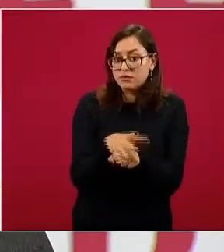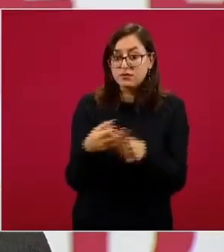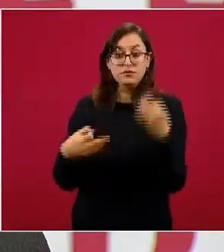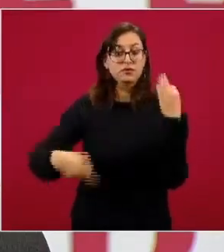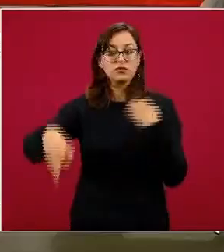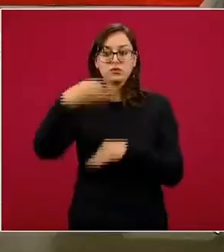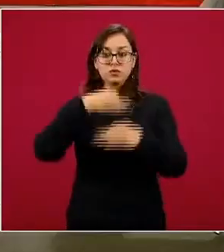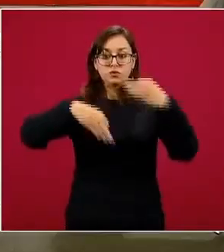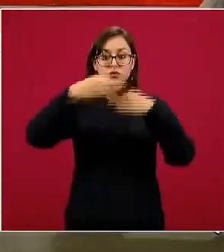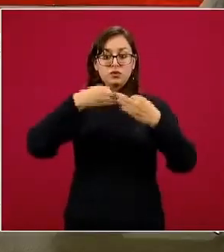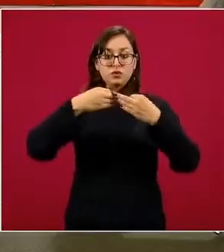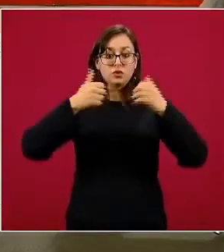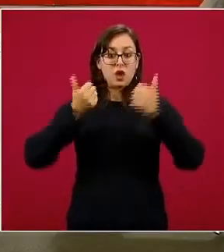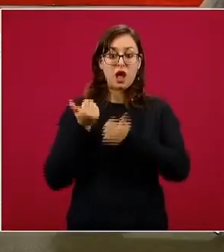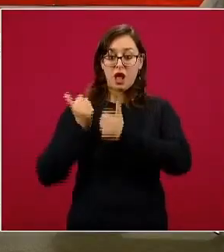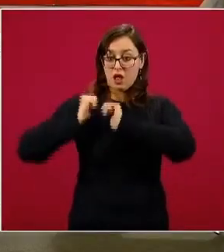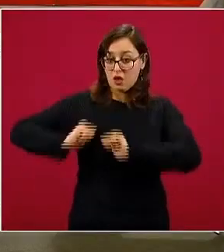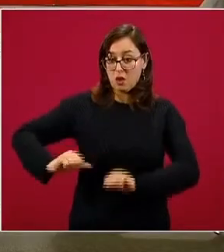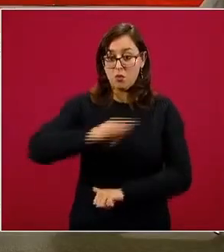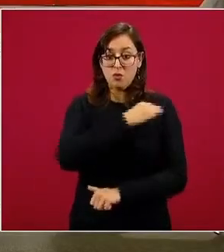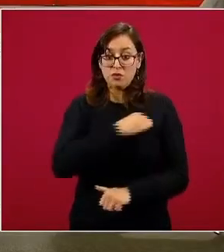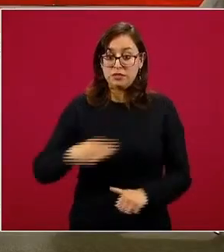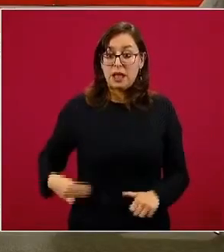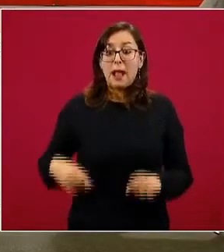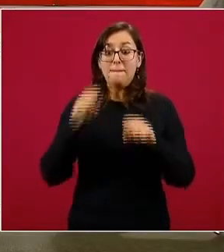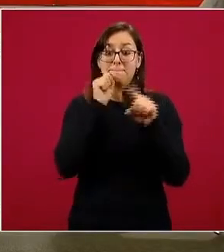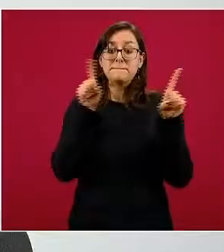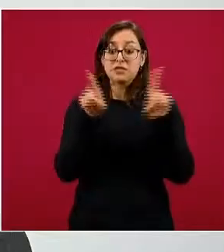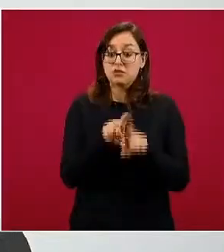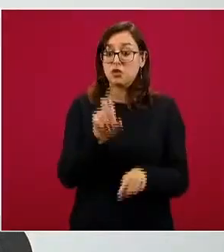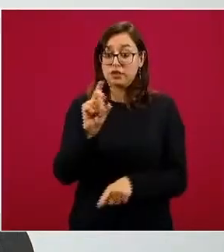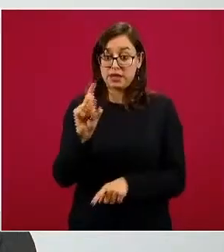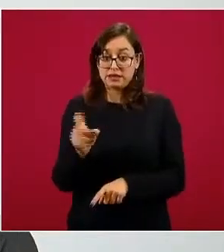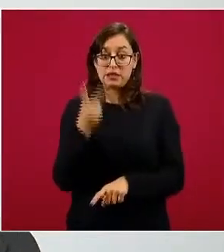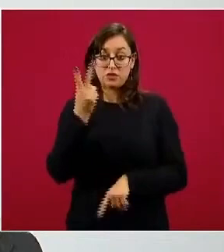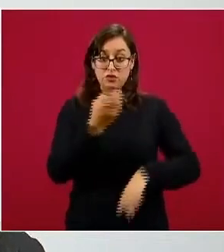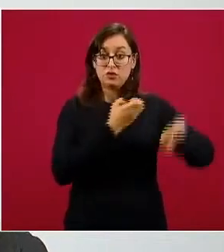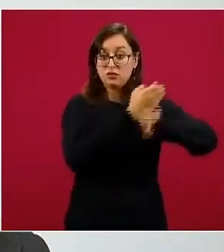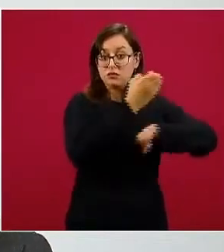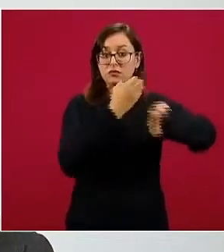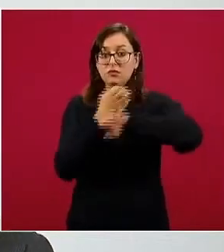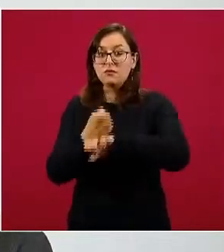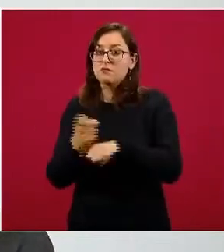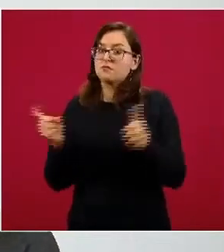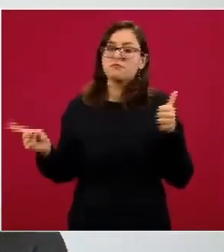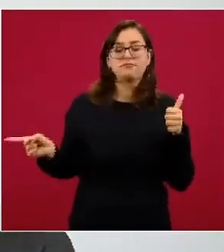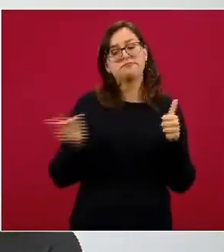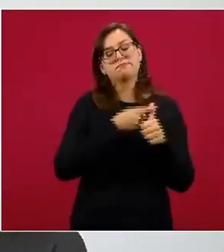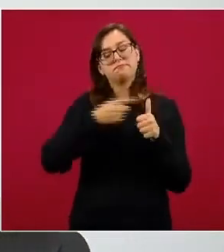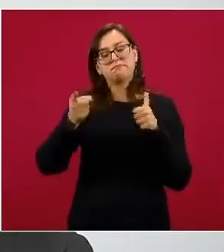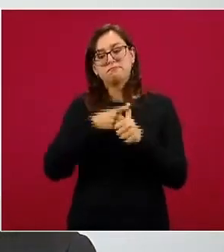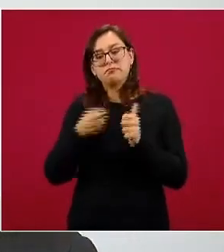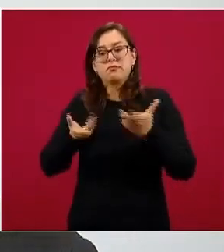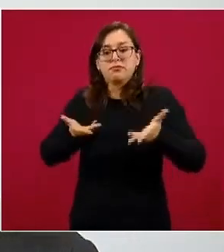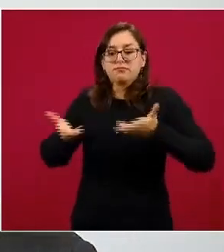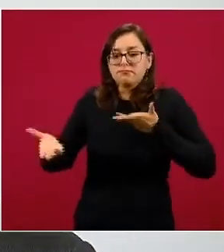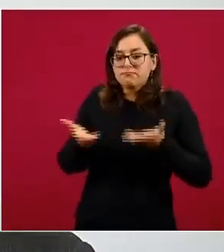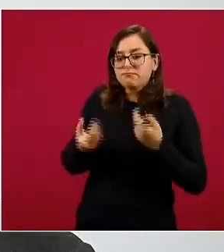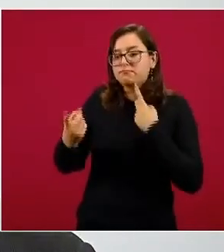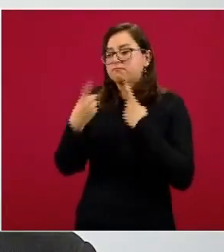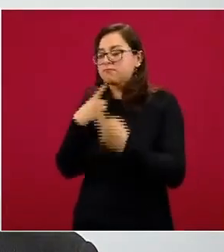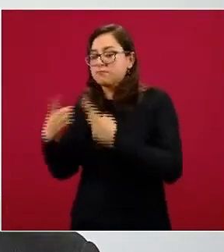autoridades municipales y para las 32 entidades federativas? Que a través del diálogo se encuentren los puntos